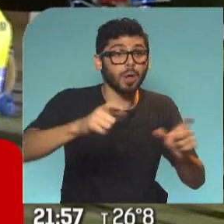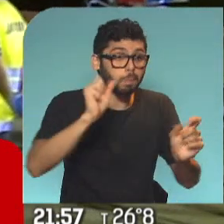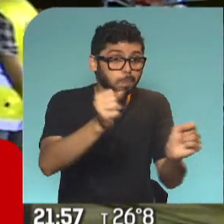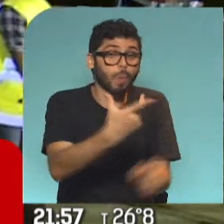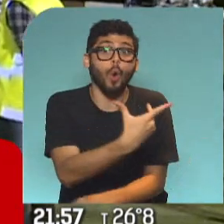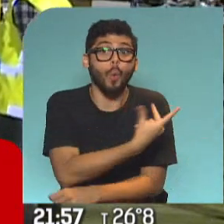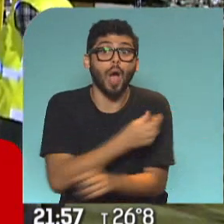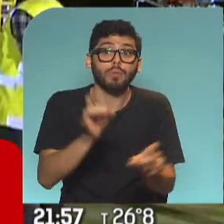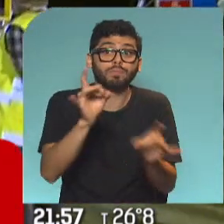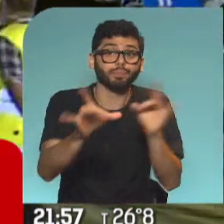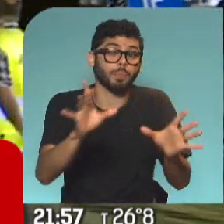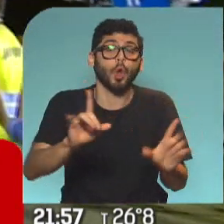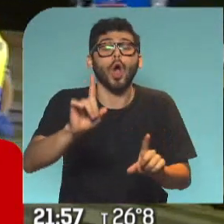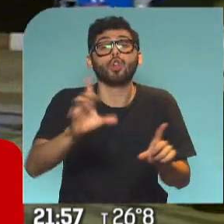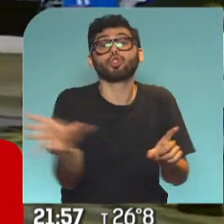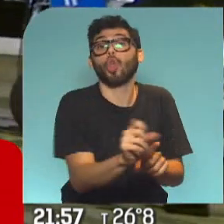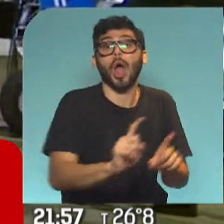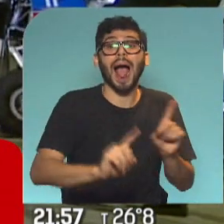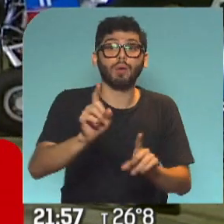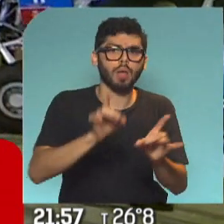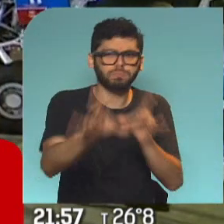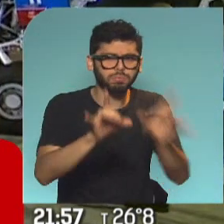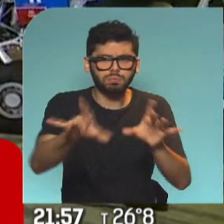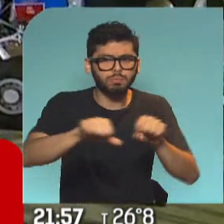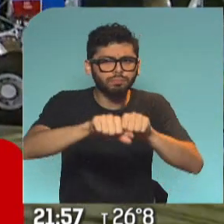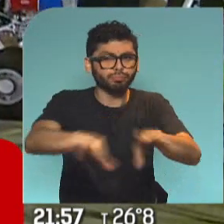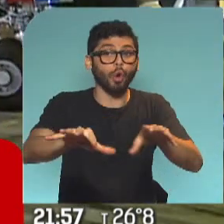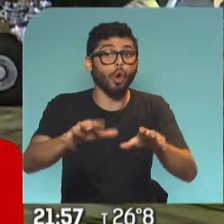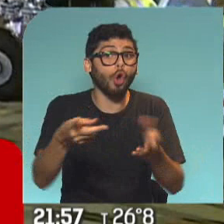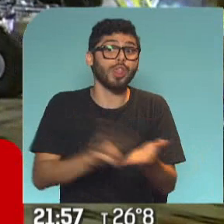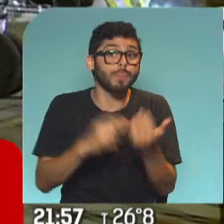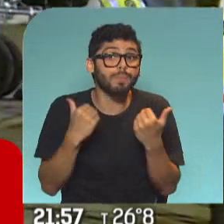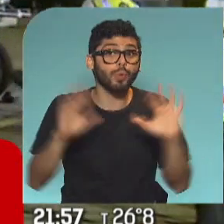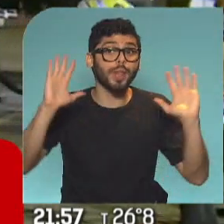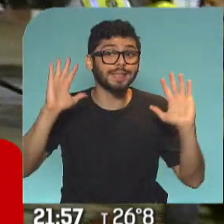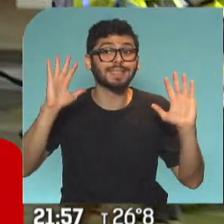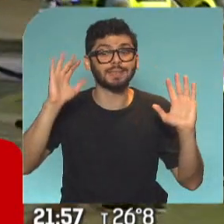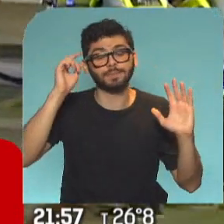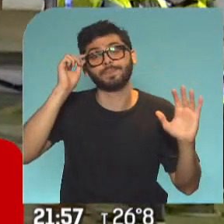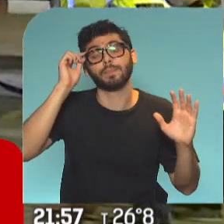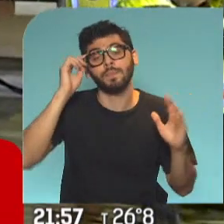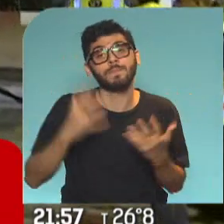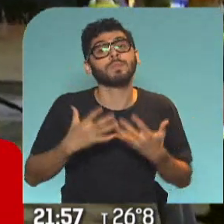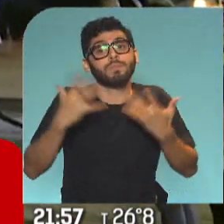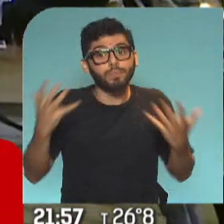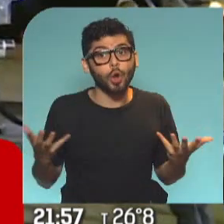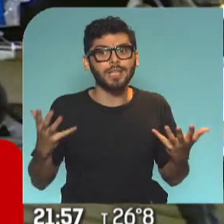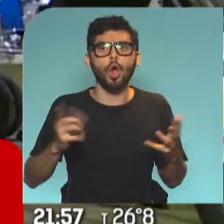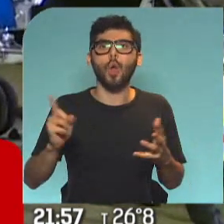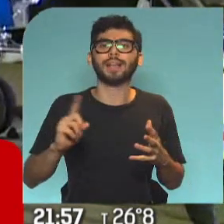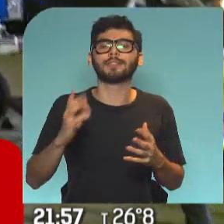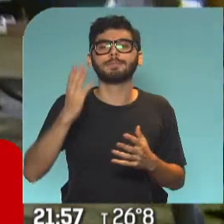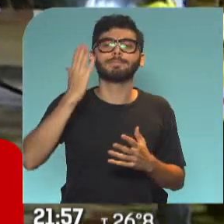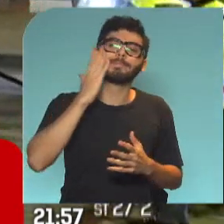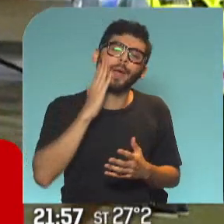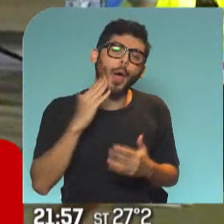vacunado, no toda la población obviamente, y allí tengamos nuevas olas. Por eso no se habla de solidaridad